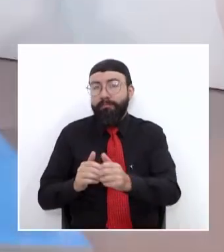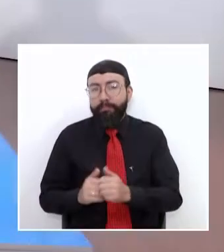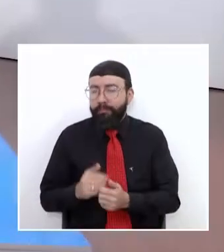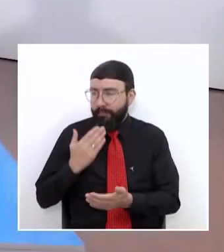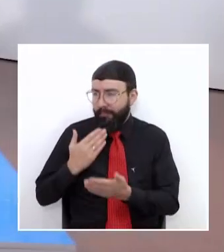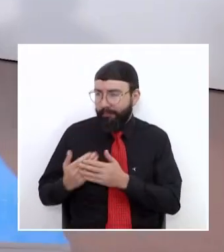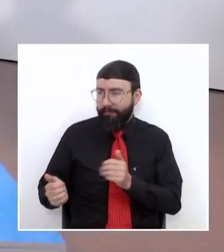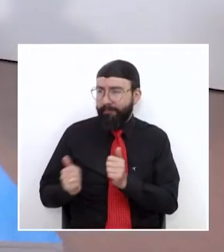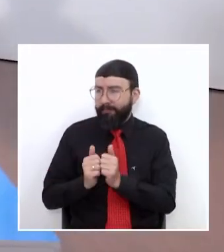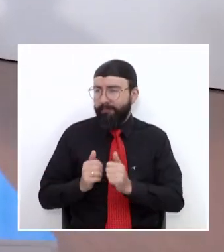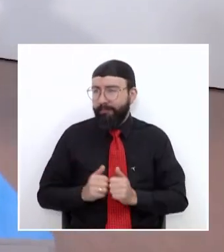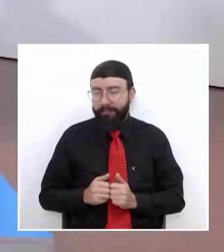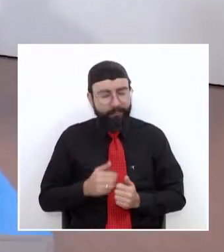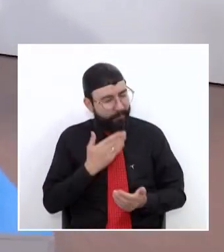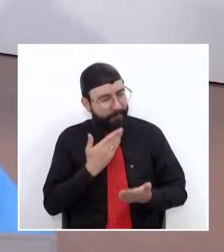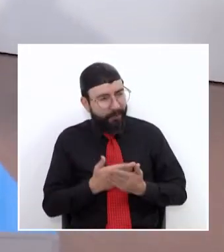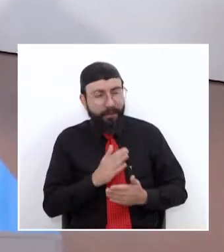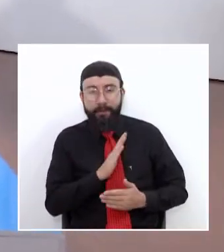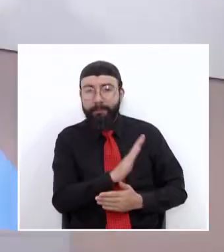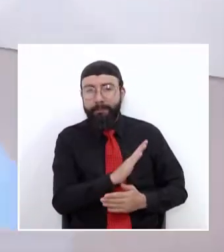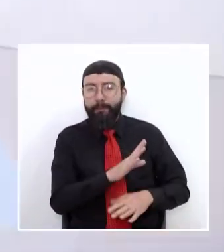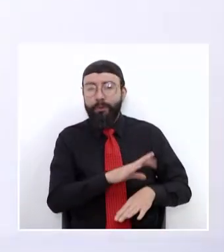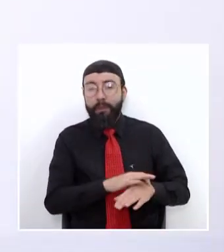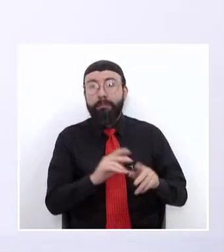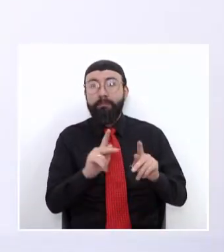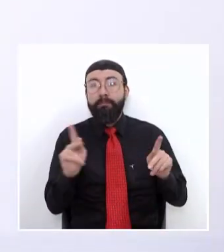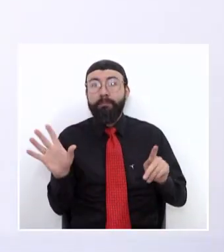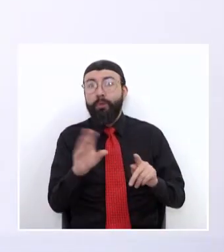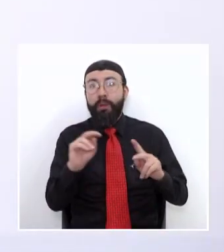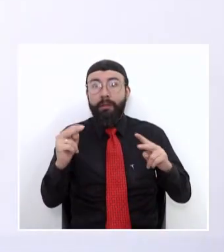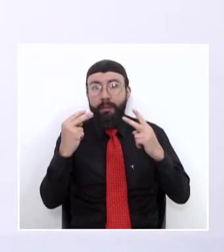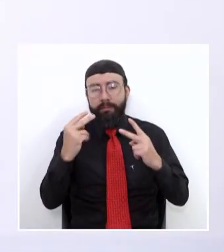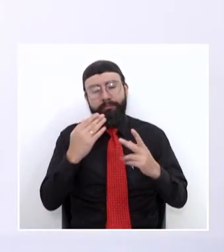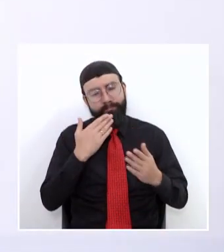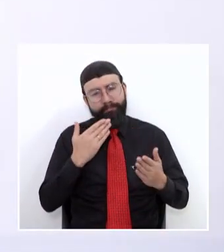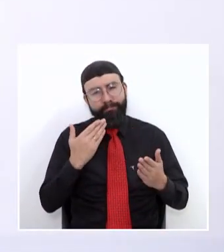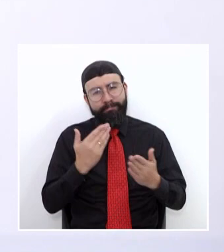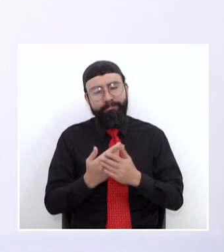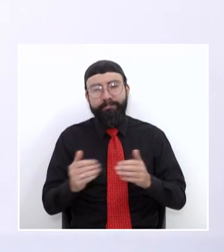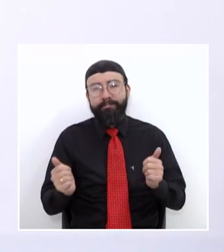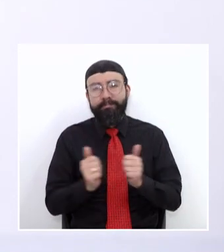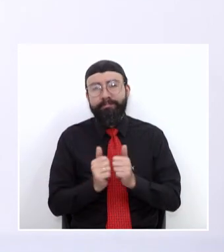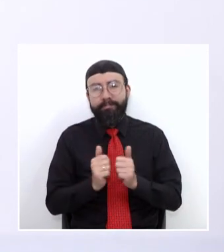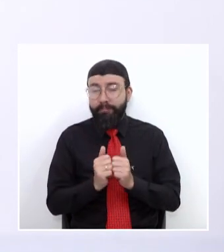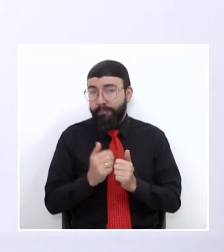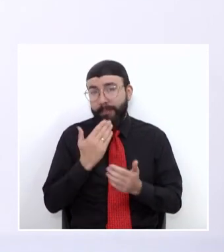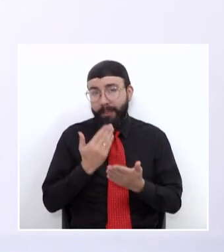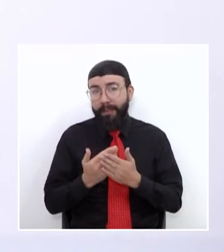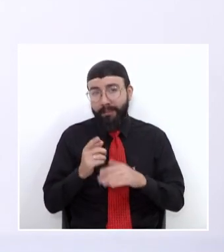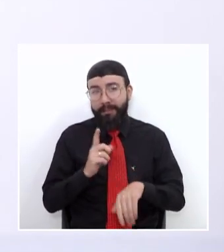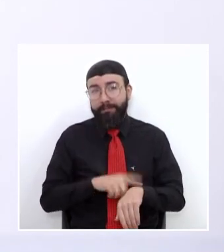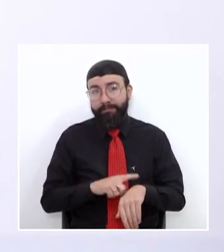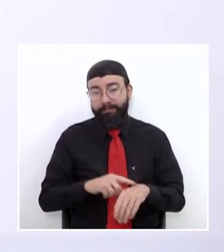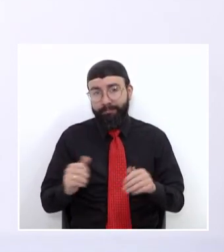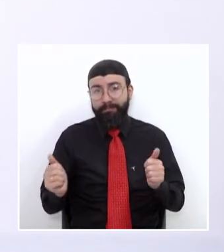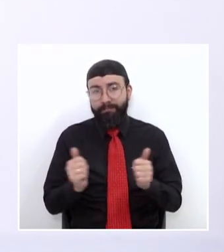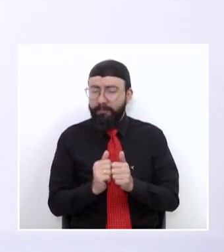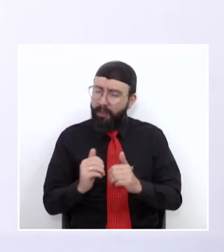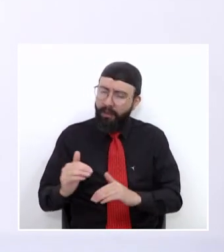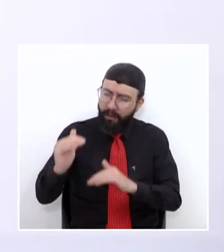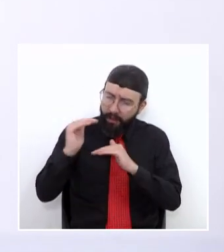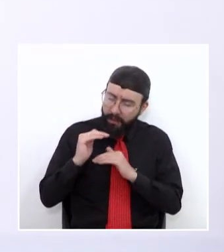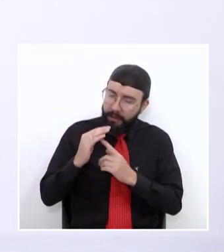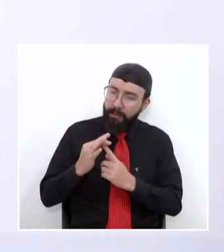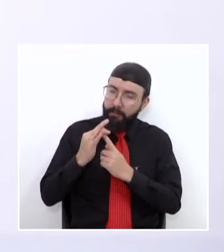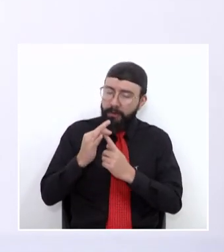estar con nosotros. Muchas gracias a ti, Doc, y a todas las personas, muchísimas gracias por el tiempo y por regalarnos este espacio de